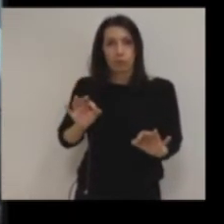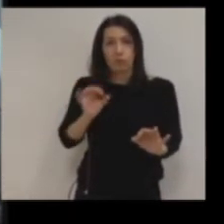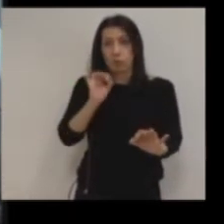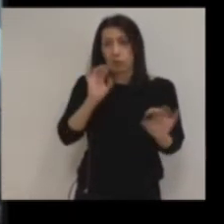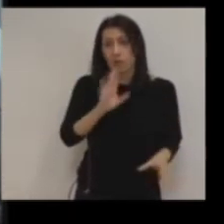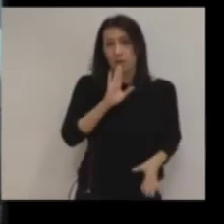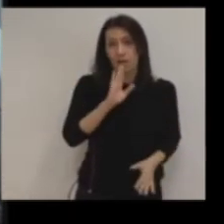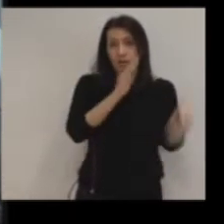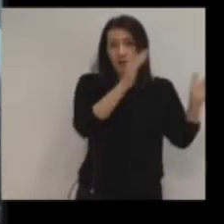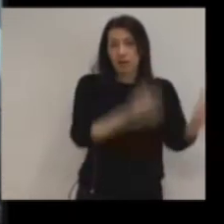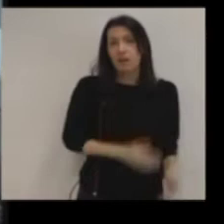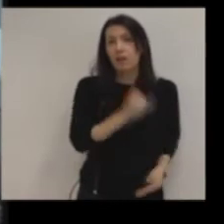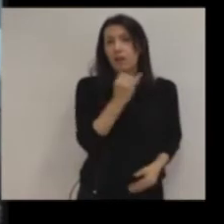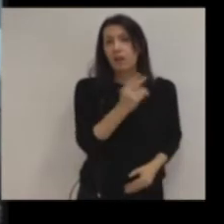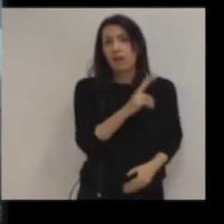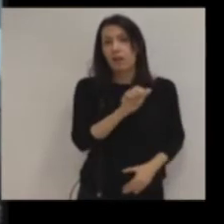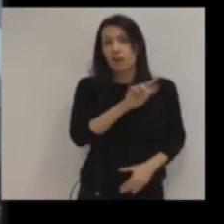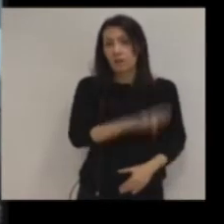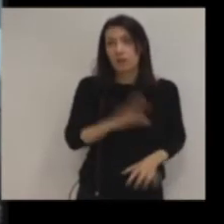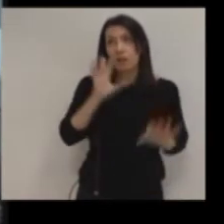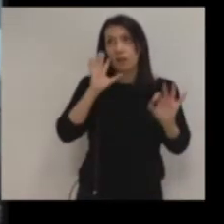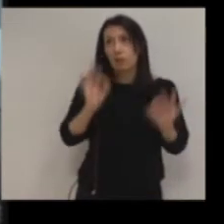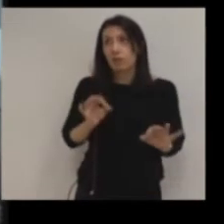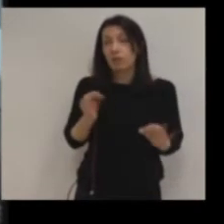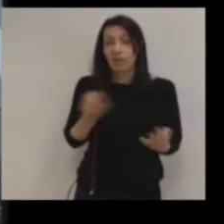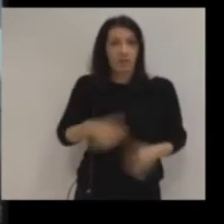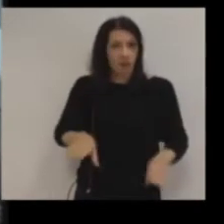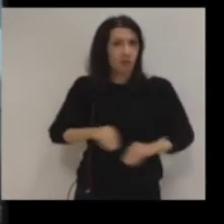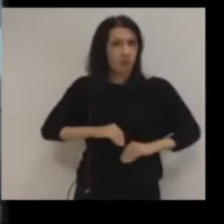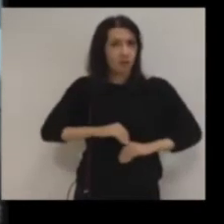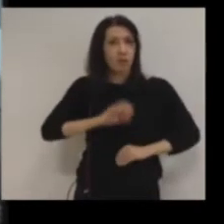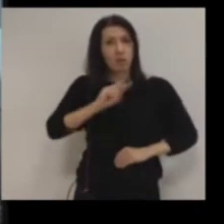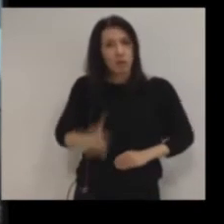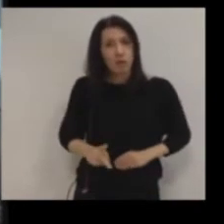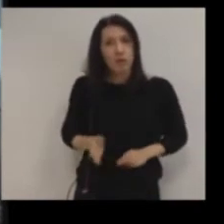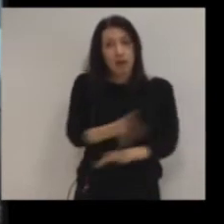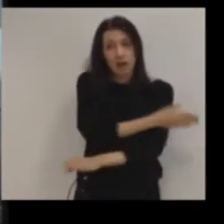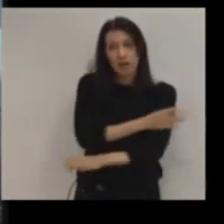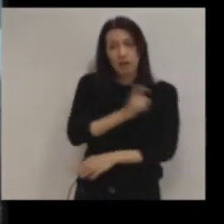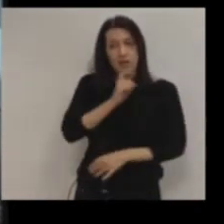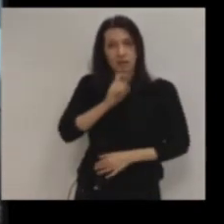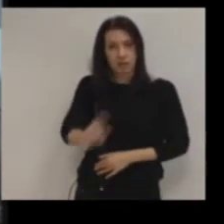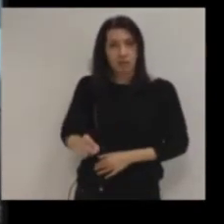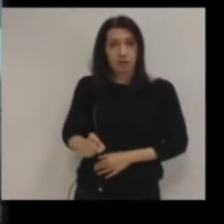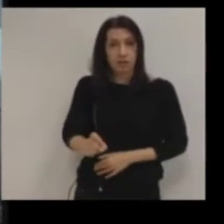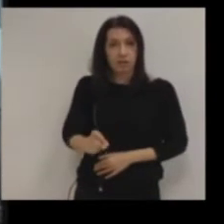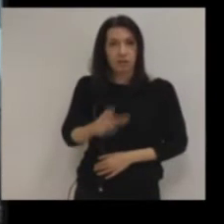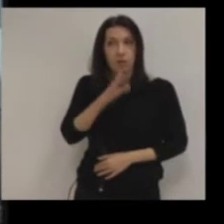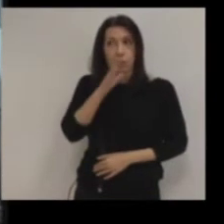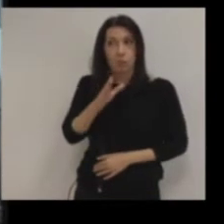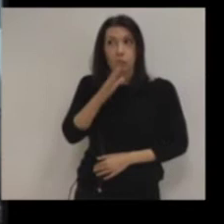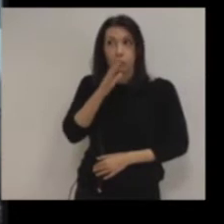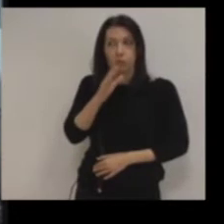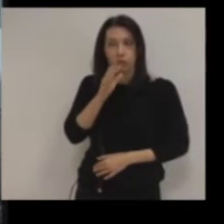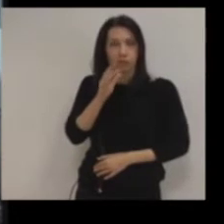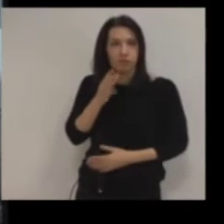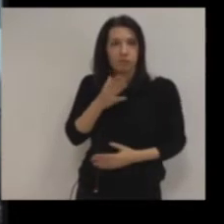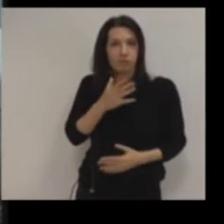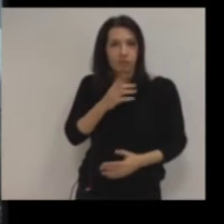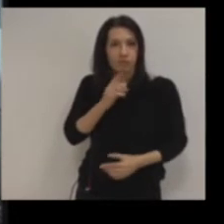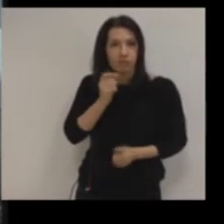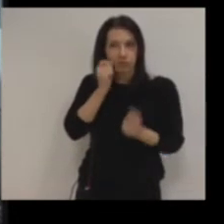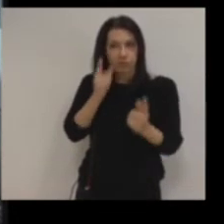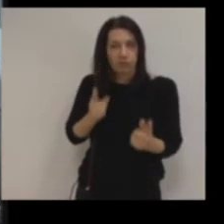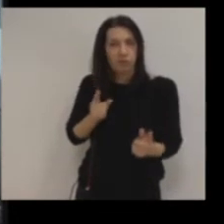dice Javier, y en lo que tiene sentido común debe de aceptarse, advertir, porque como no es perceptible lo que cada